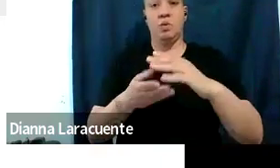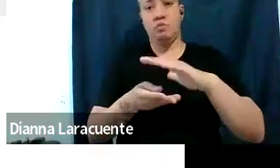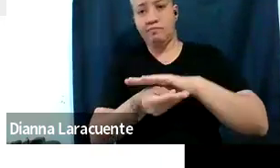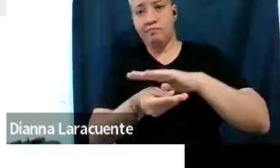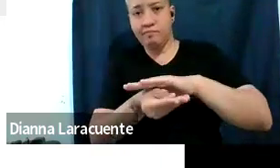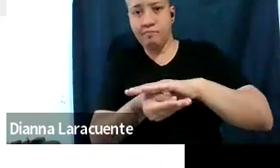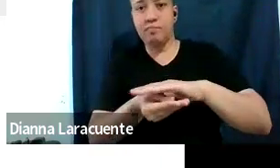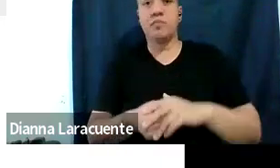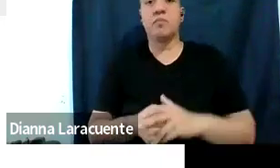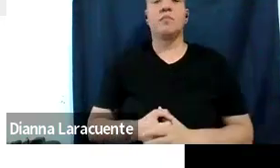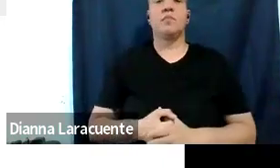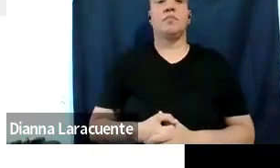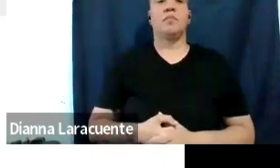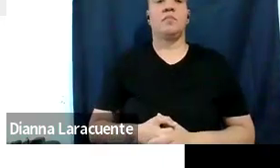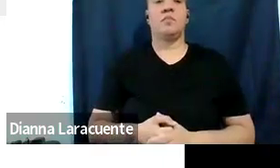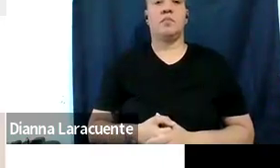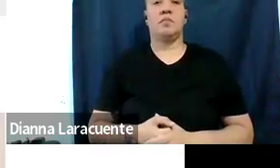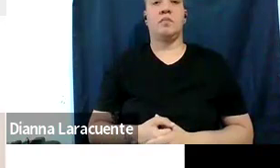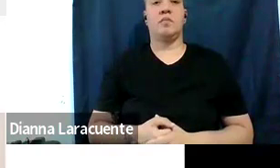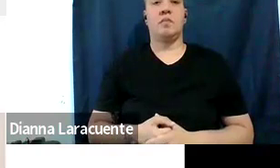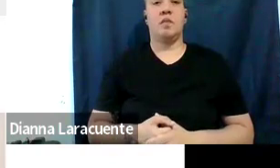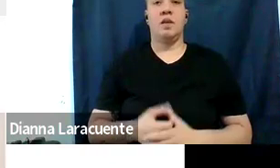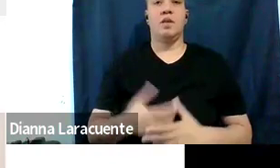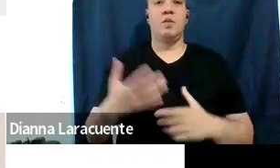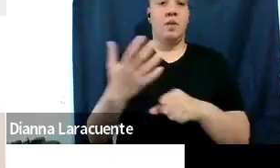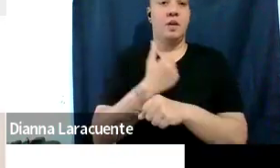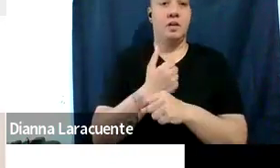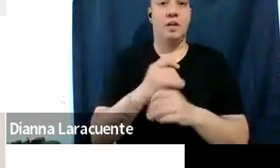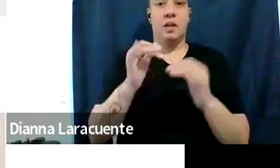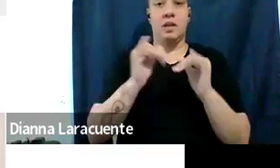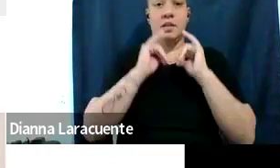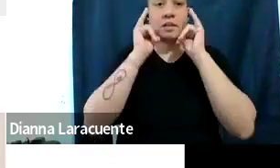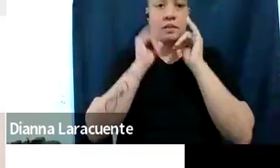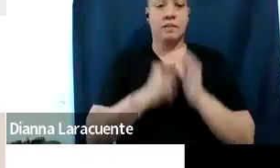ganar, sigue para adelante, arresto, cárceles,